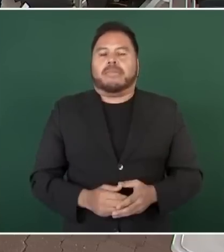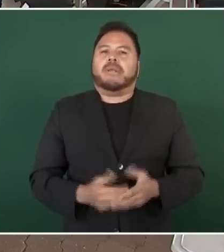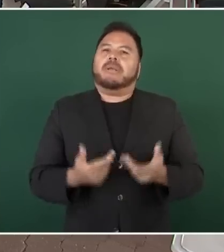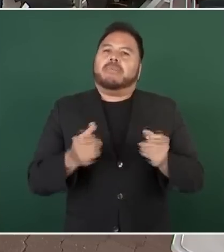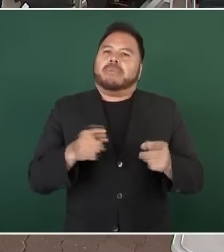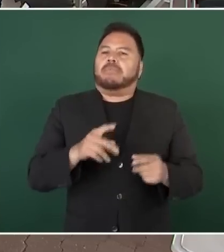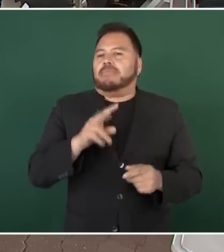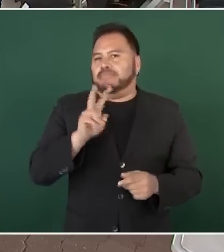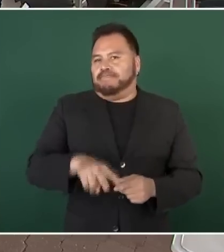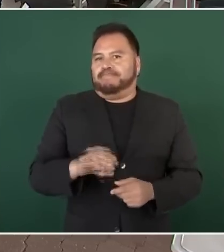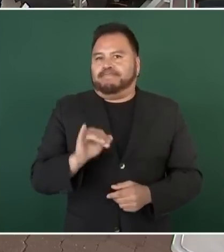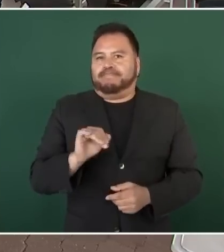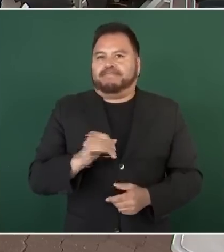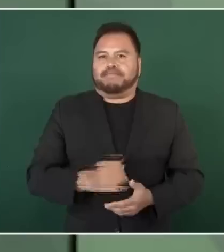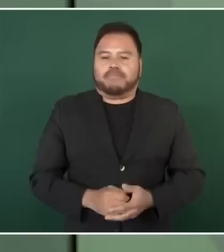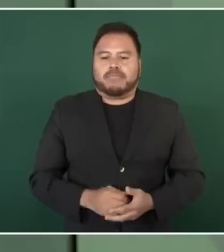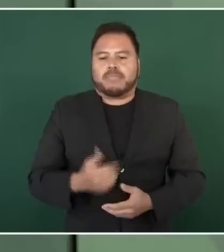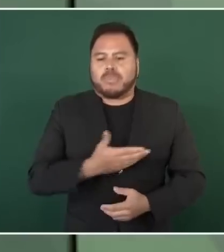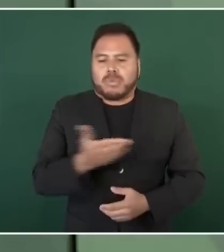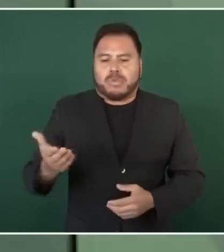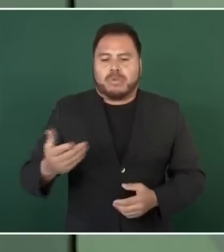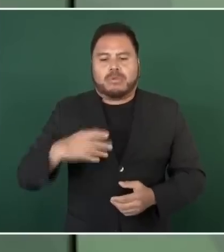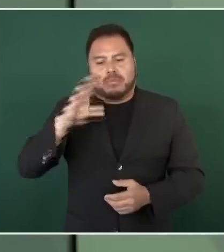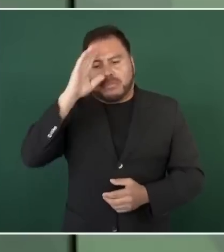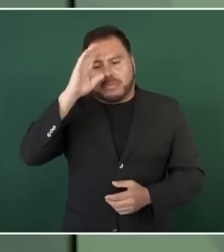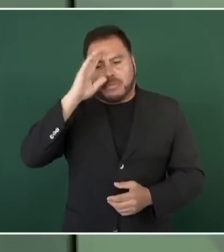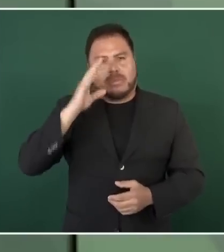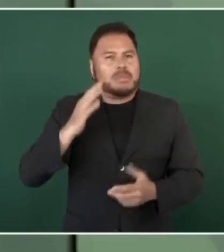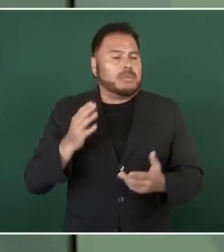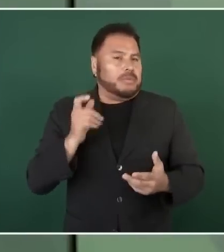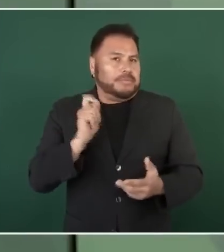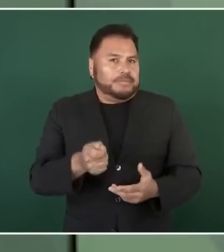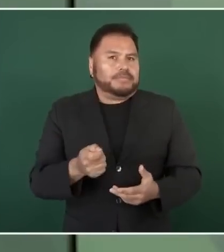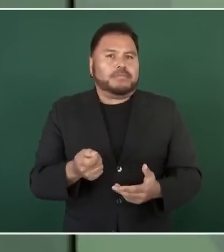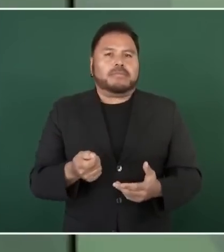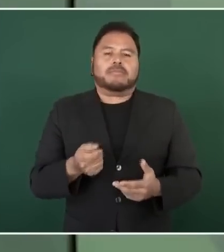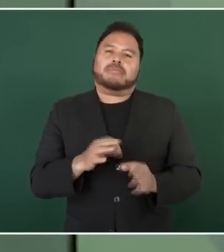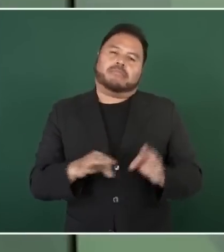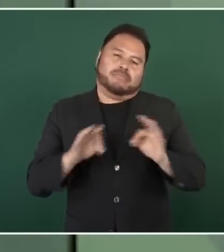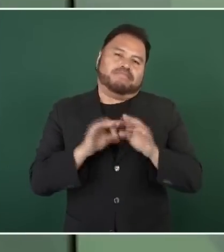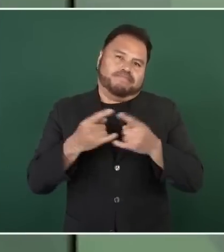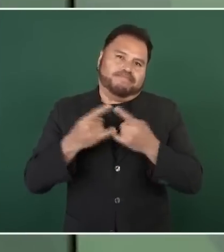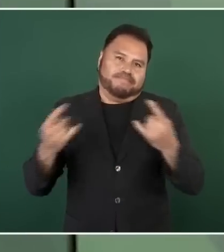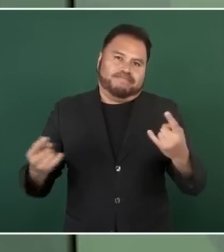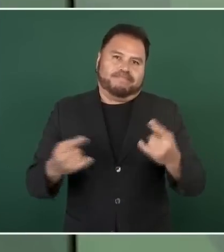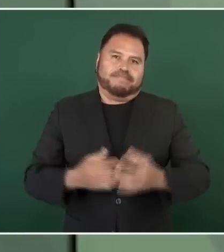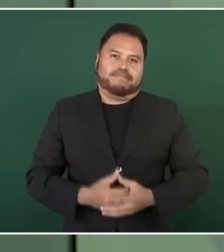sí tener en cuenta lo que es la historia.